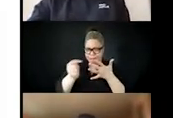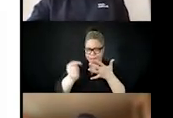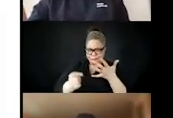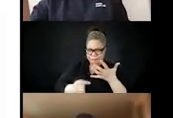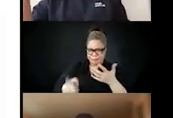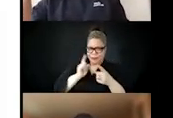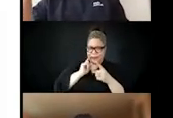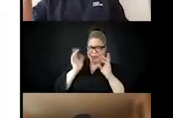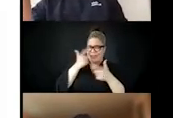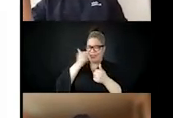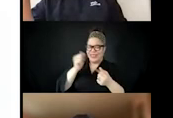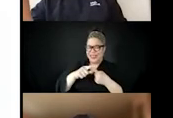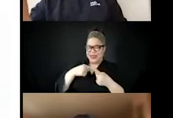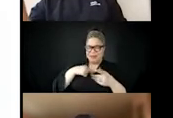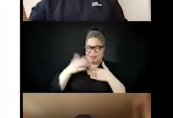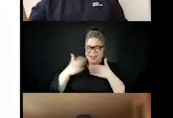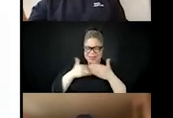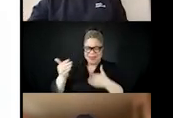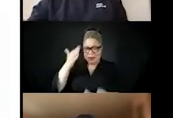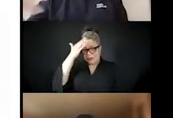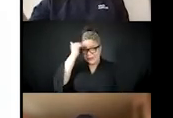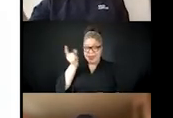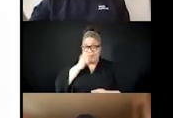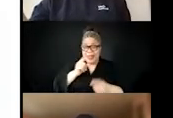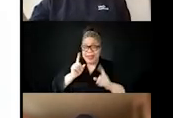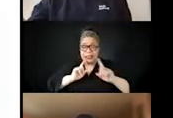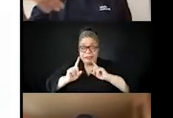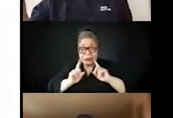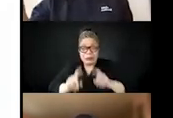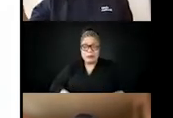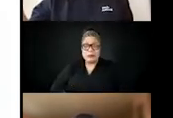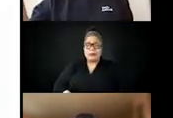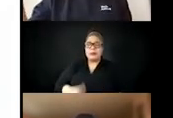entrevistas falsas los